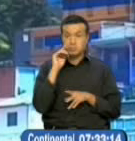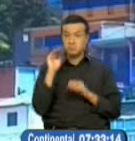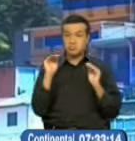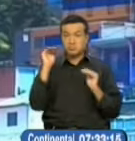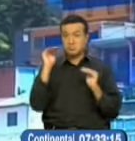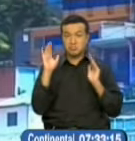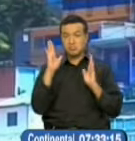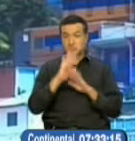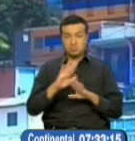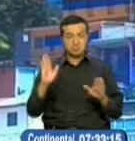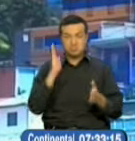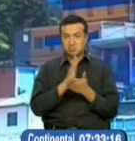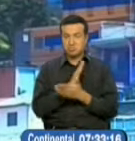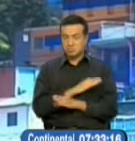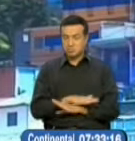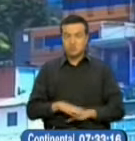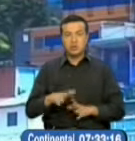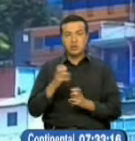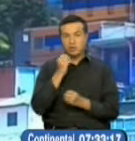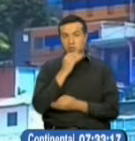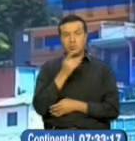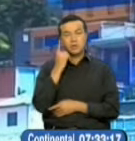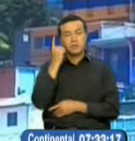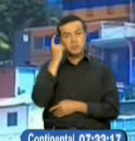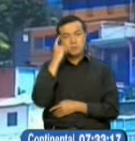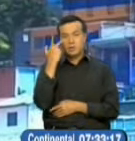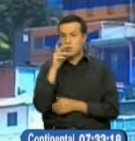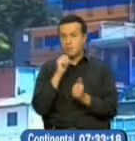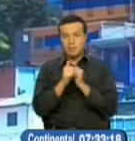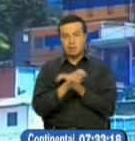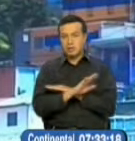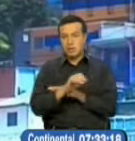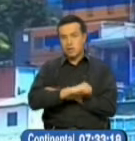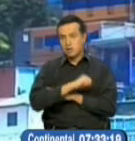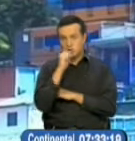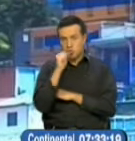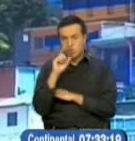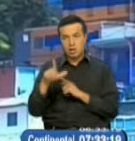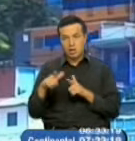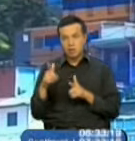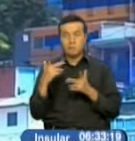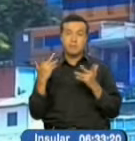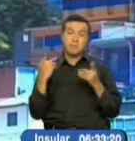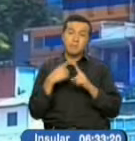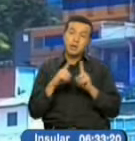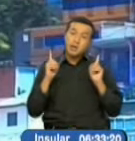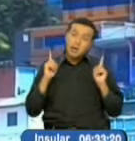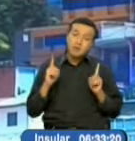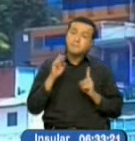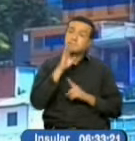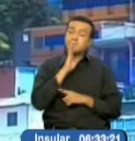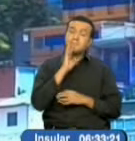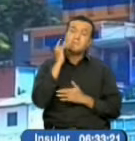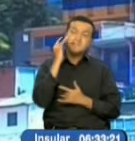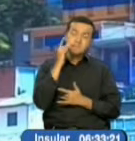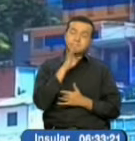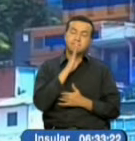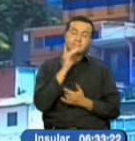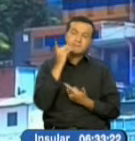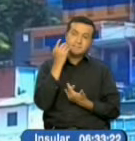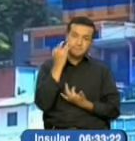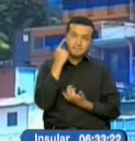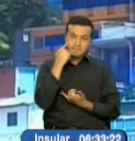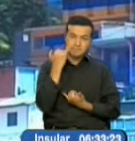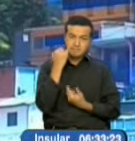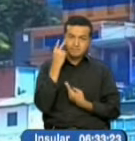lado, pienso que el tema está terminado y yo creo que habría que dar vuelta a la página. Pero seamos pacientes y esperemos lo que sucede